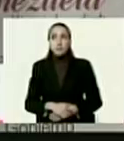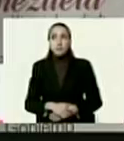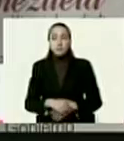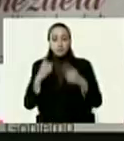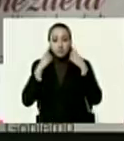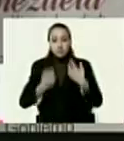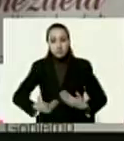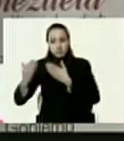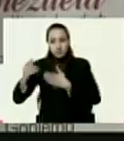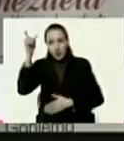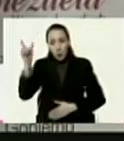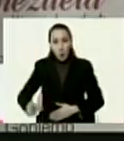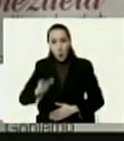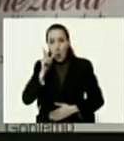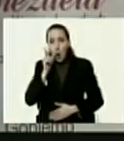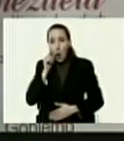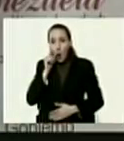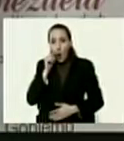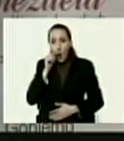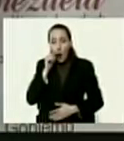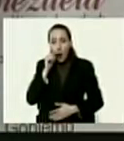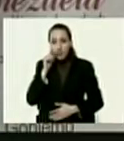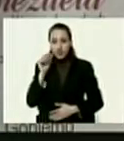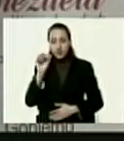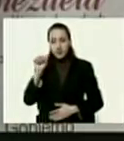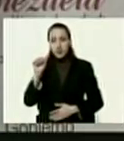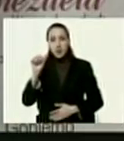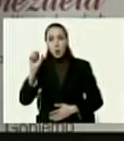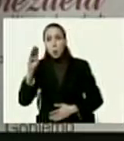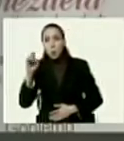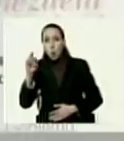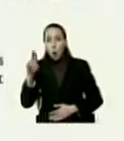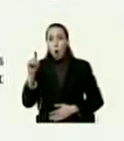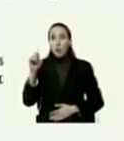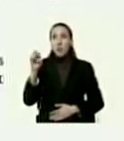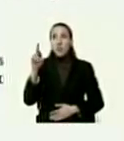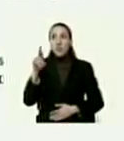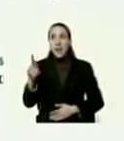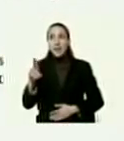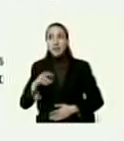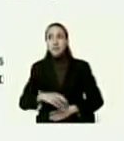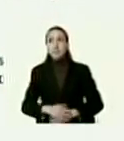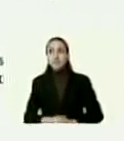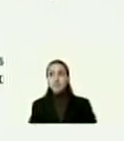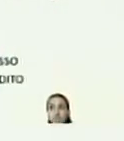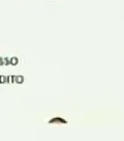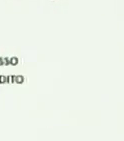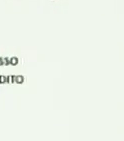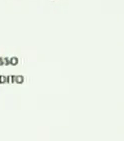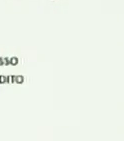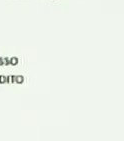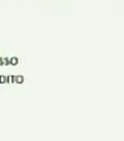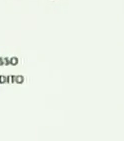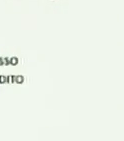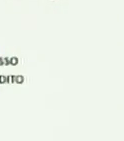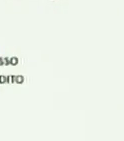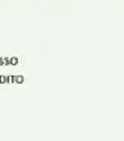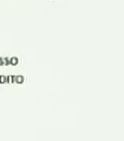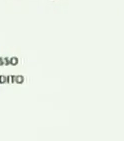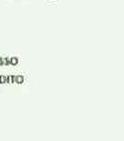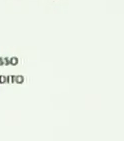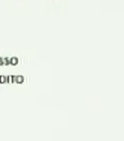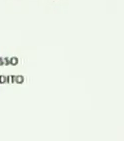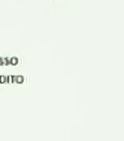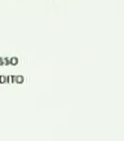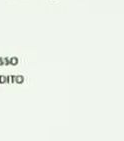alias Brother, el segundo al mando del grupo Los Rastrojos, no fue capturado por